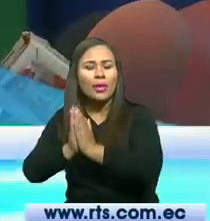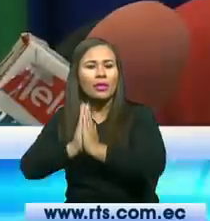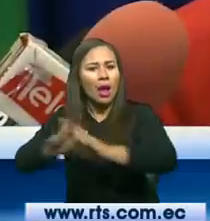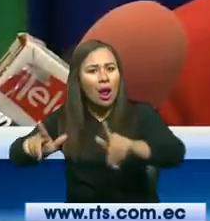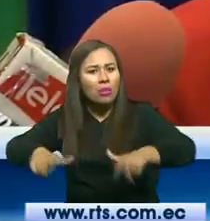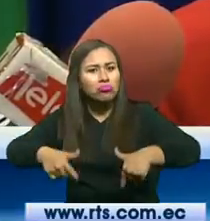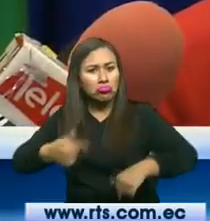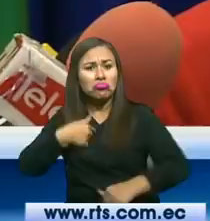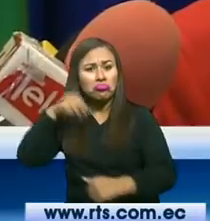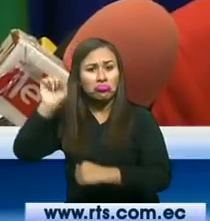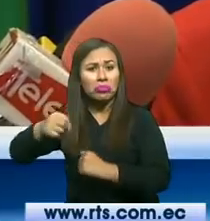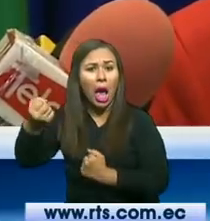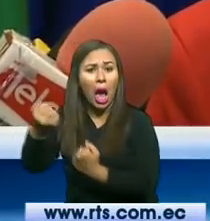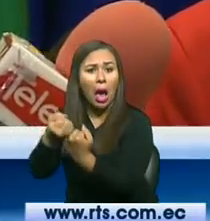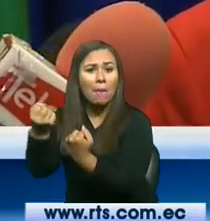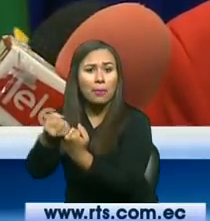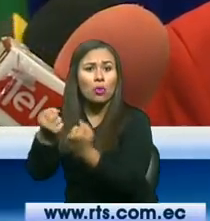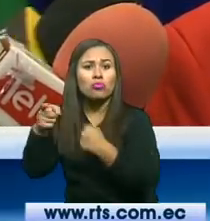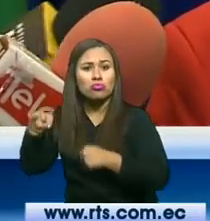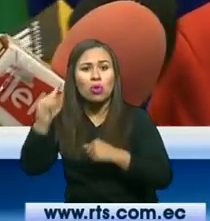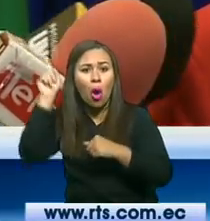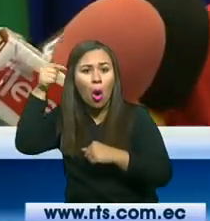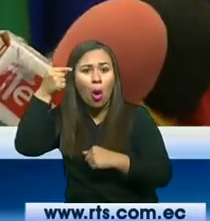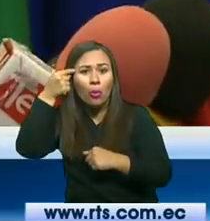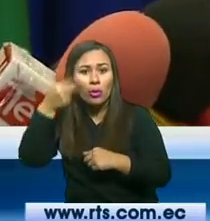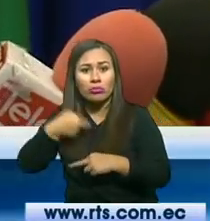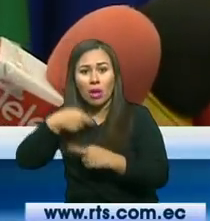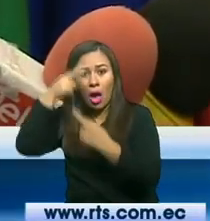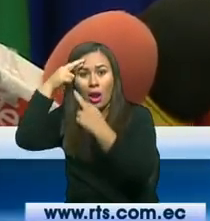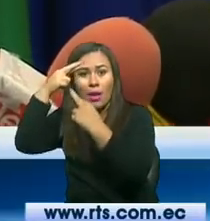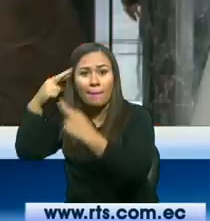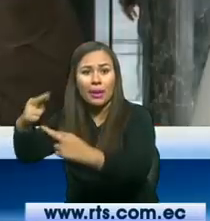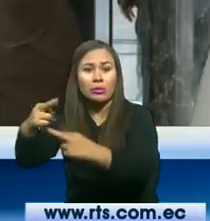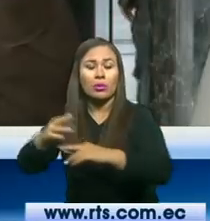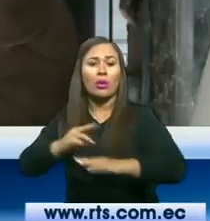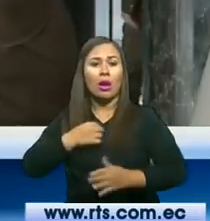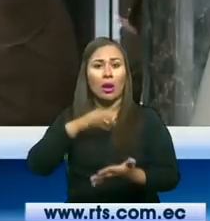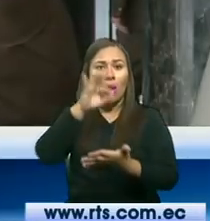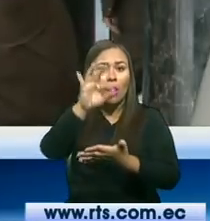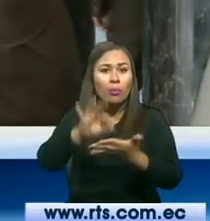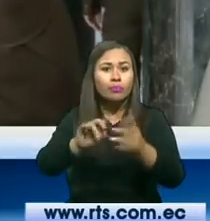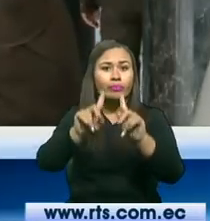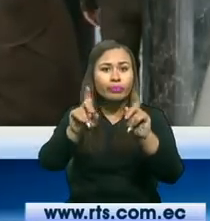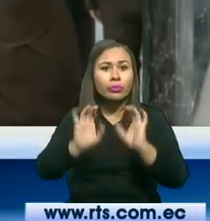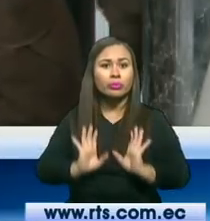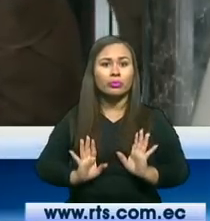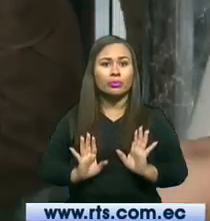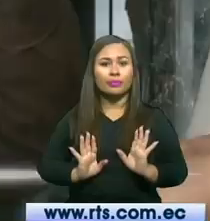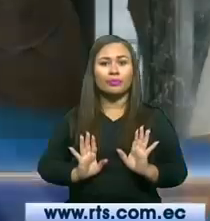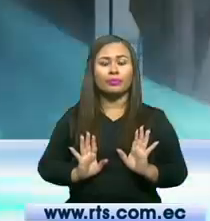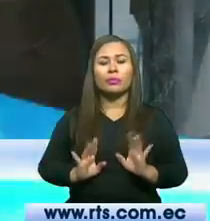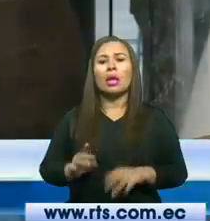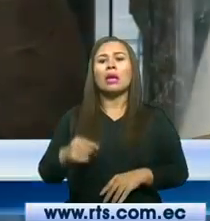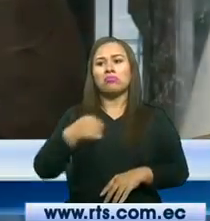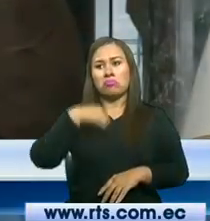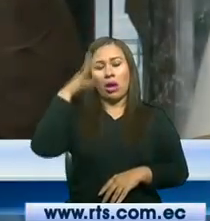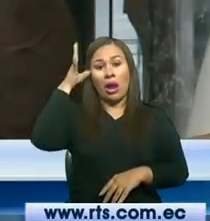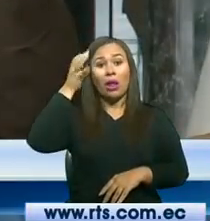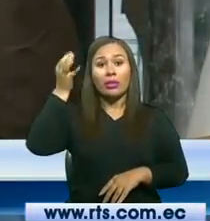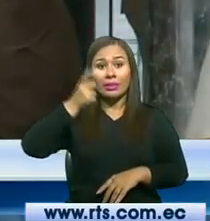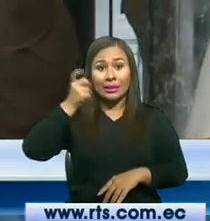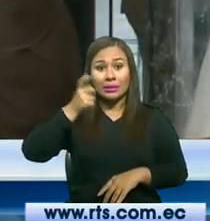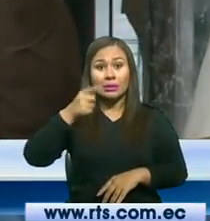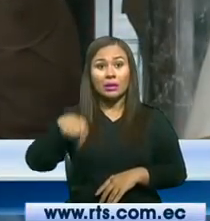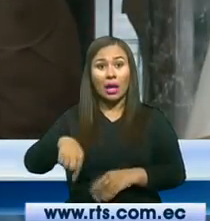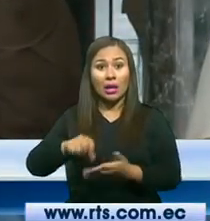posición respecto al apoyo al gobierno y respecto a una posición a la consulta. Porque creo que es necesario que la Asamblea Nacional le dé un